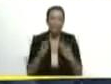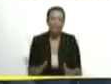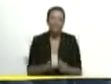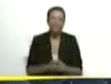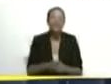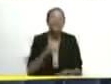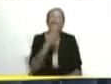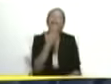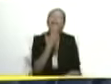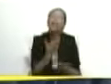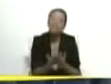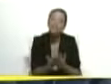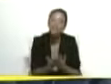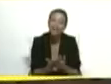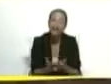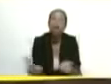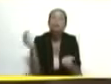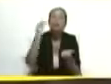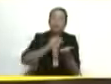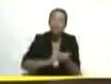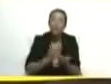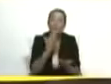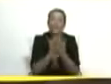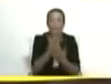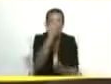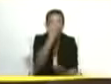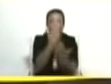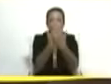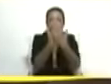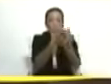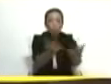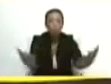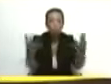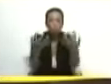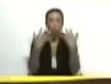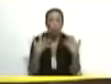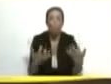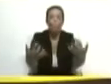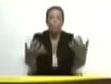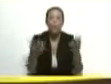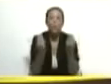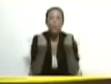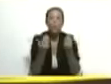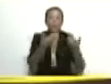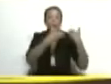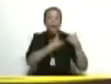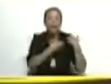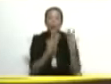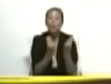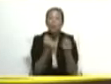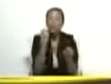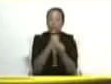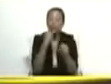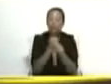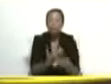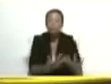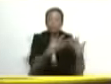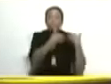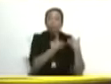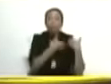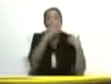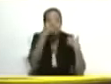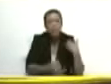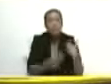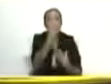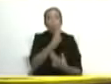Quiero agradecer una vez más ante ustedes que en medio de sus múltiples responsabilidades,